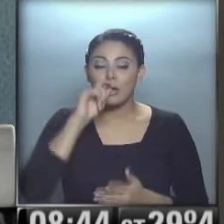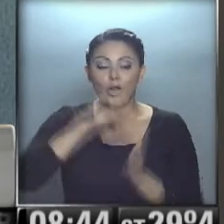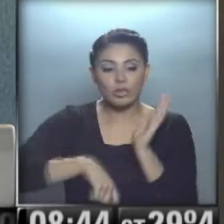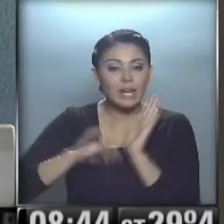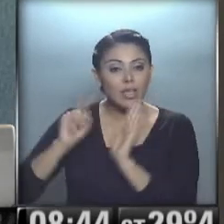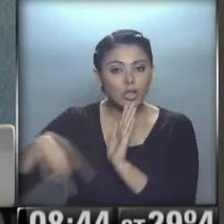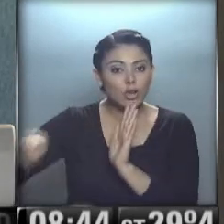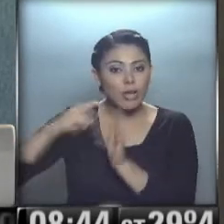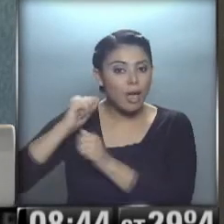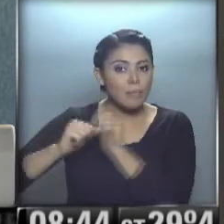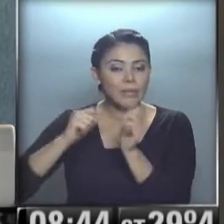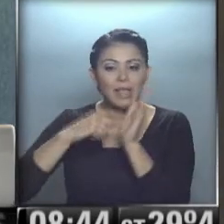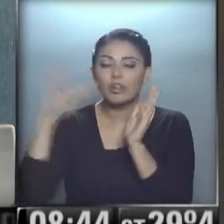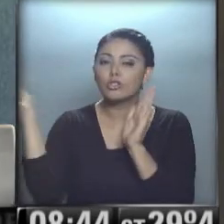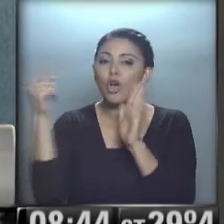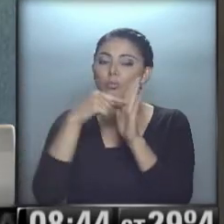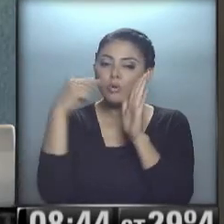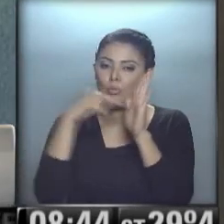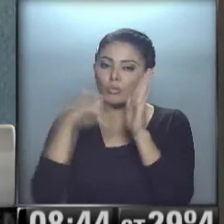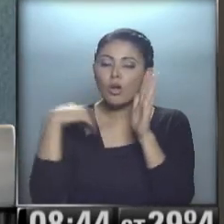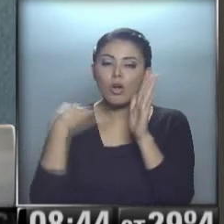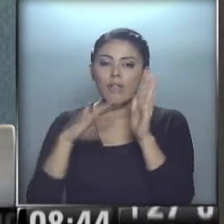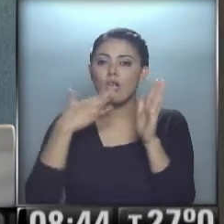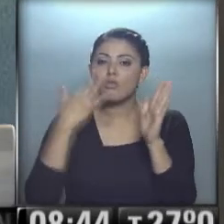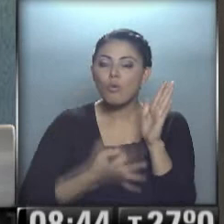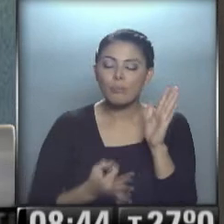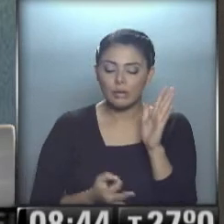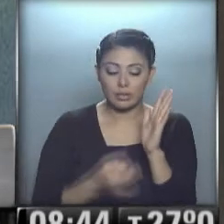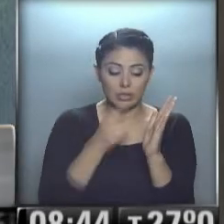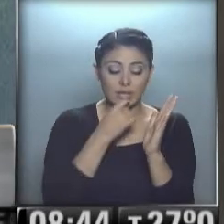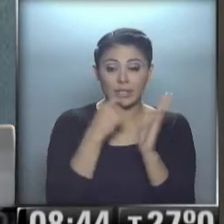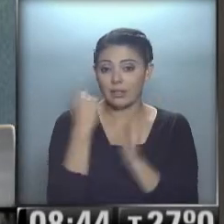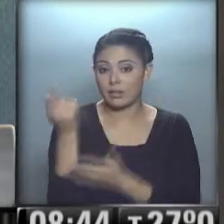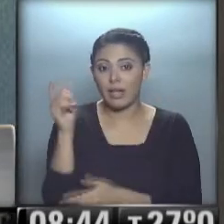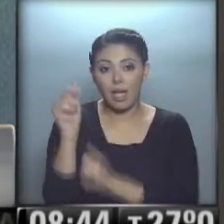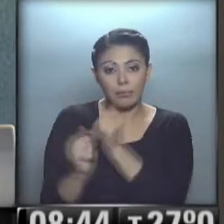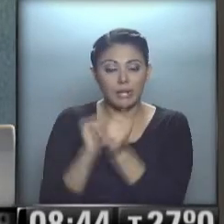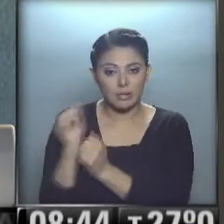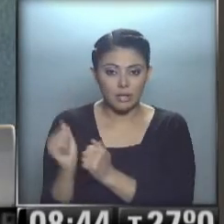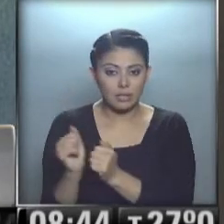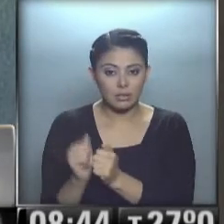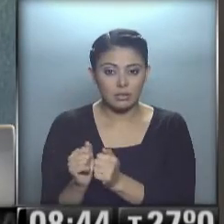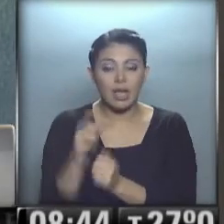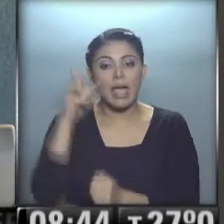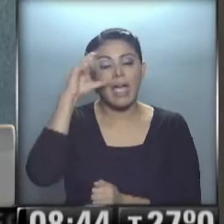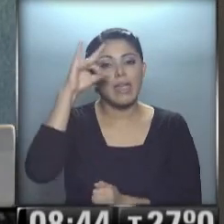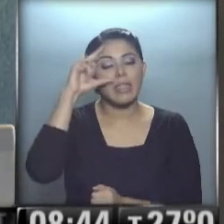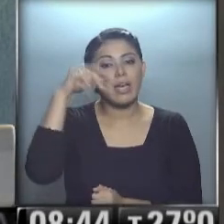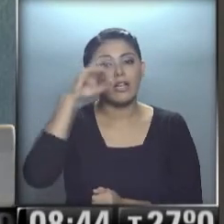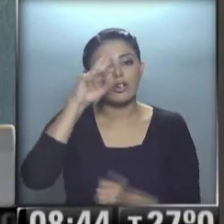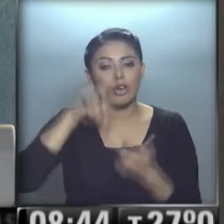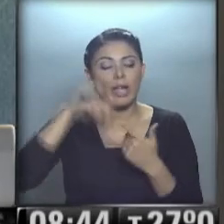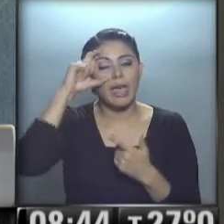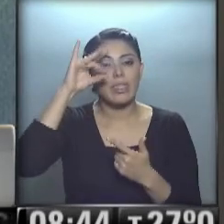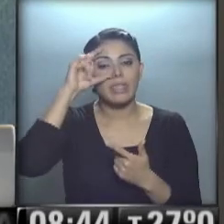concesión estipula las condiciones de prestación de servicio. Por lo tanto, las empresas Edenor y Edesur son